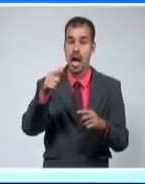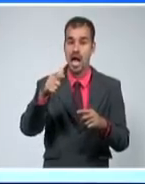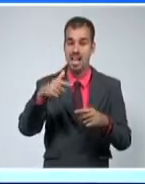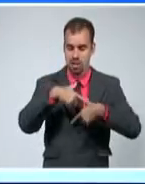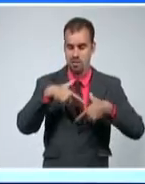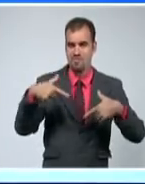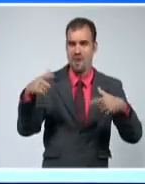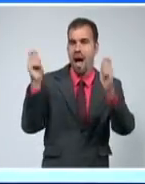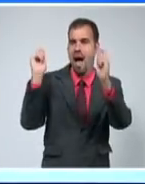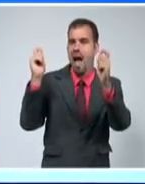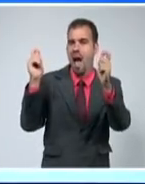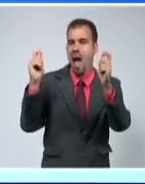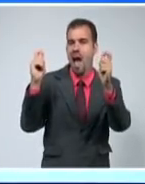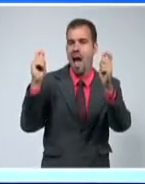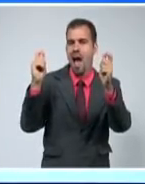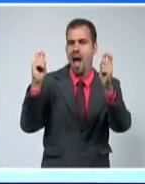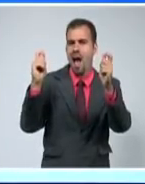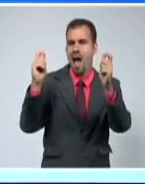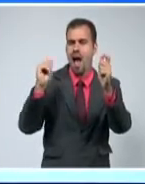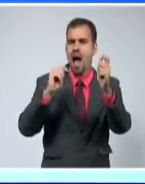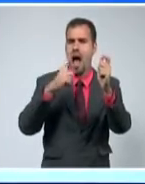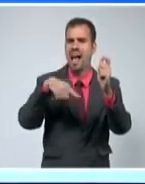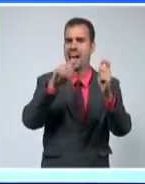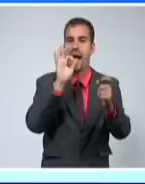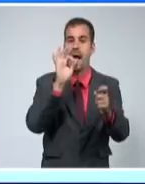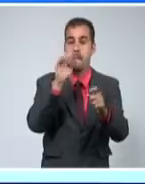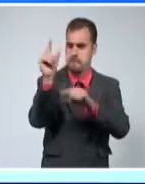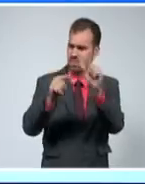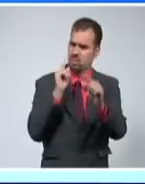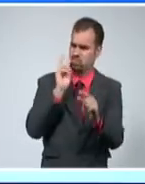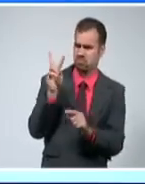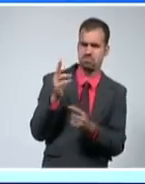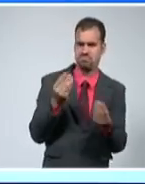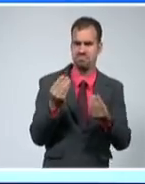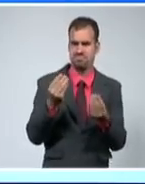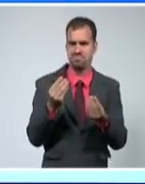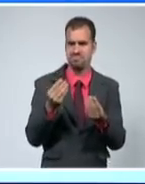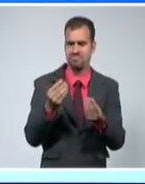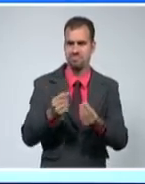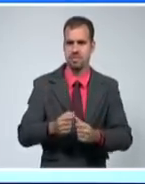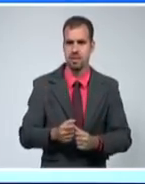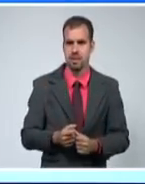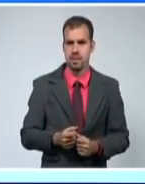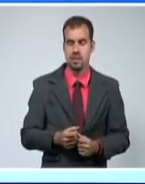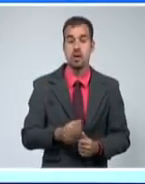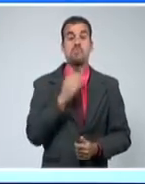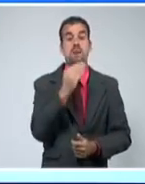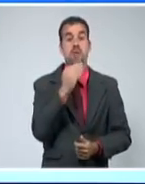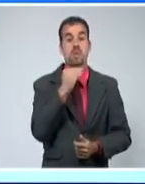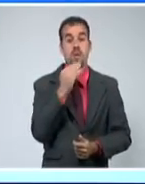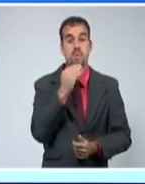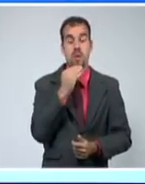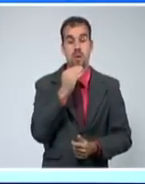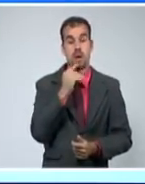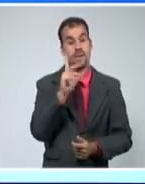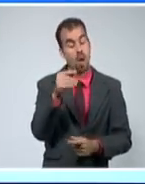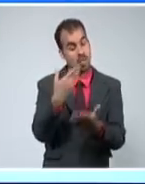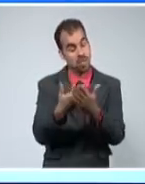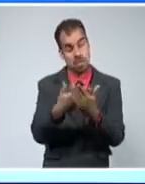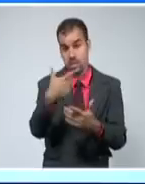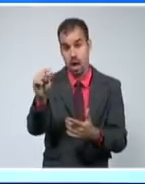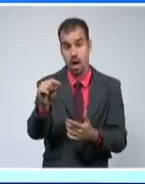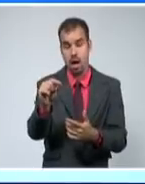en un franco acto de provocación recuerdan eso bueno cuando fue requerido por las autoridades resistió y se produjo un